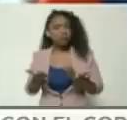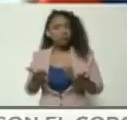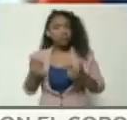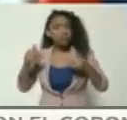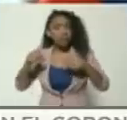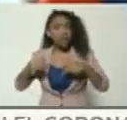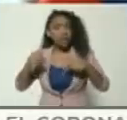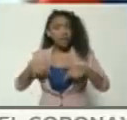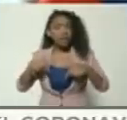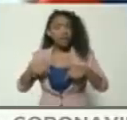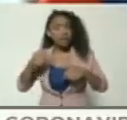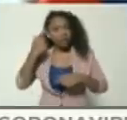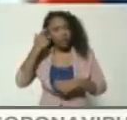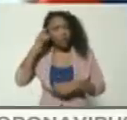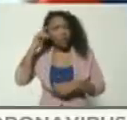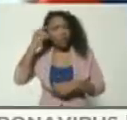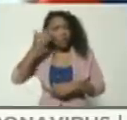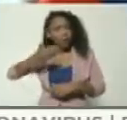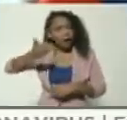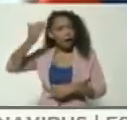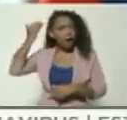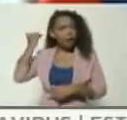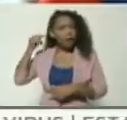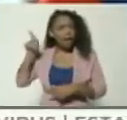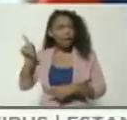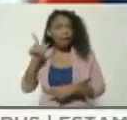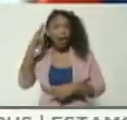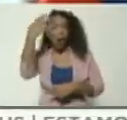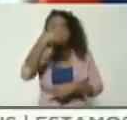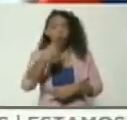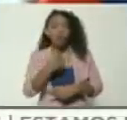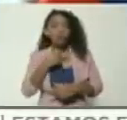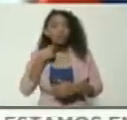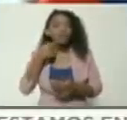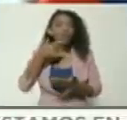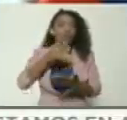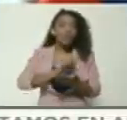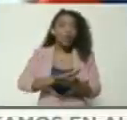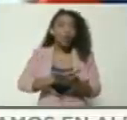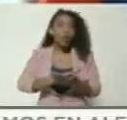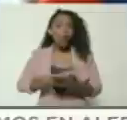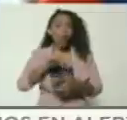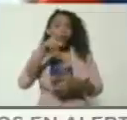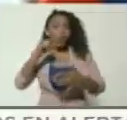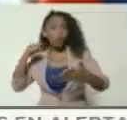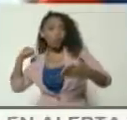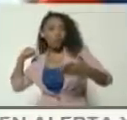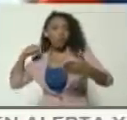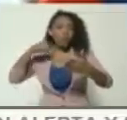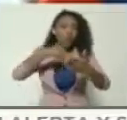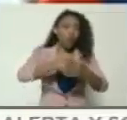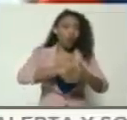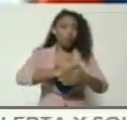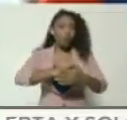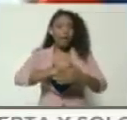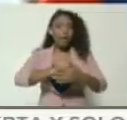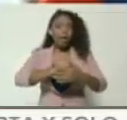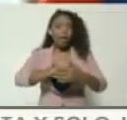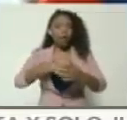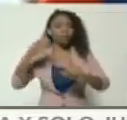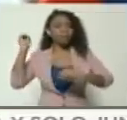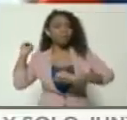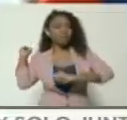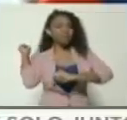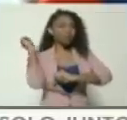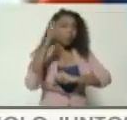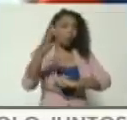caso, recordemos que este joven falleció tras recibir un golpe con una bomba lacrimógena